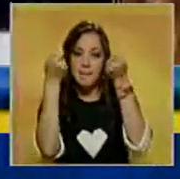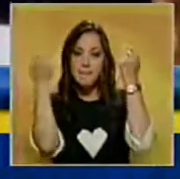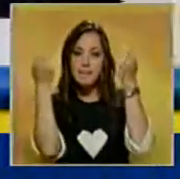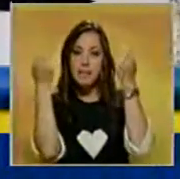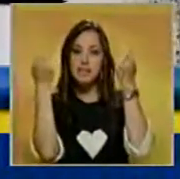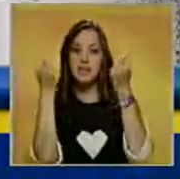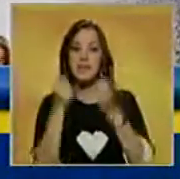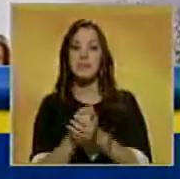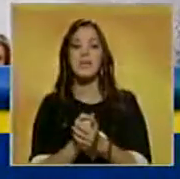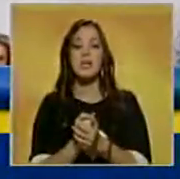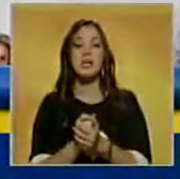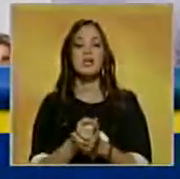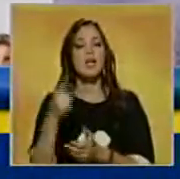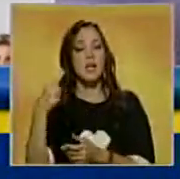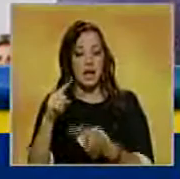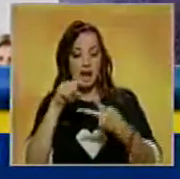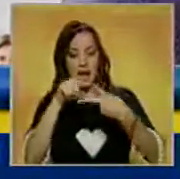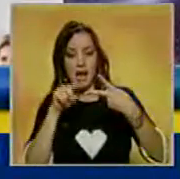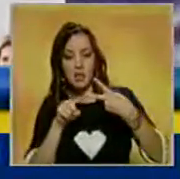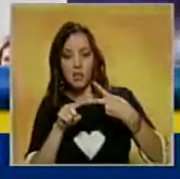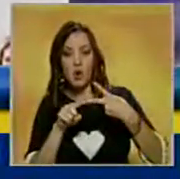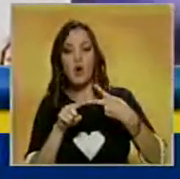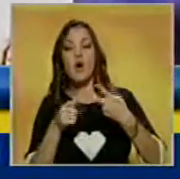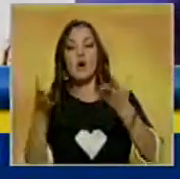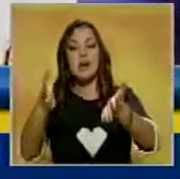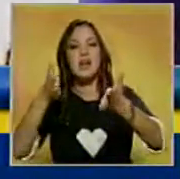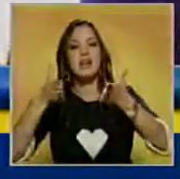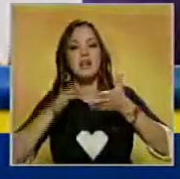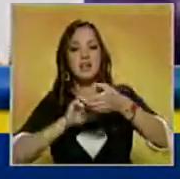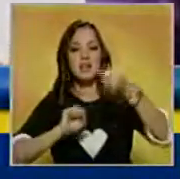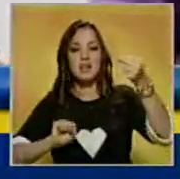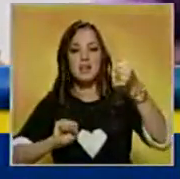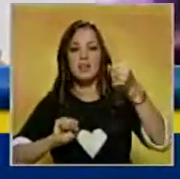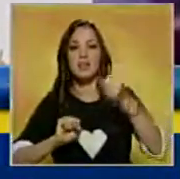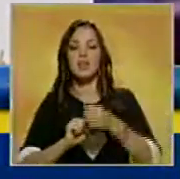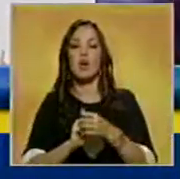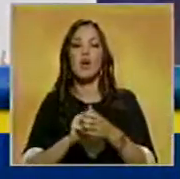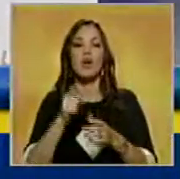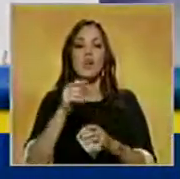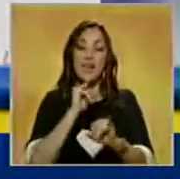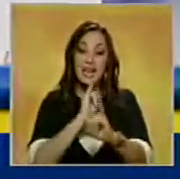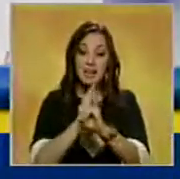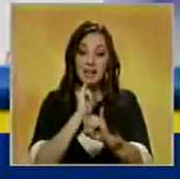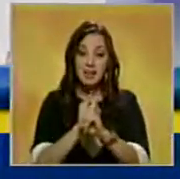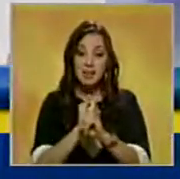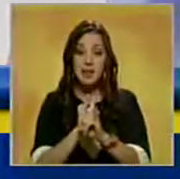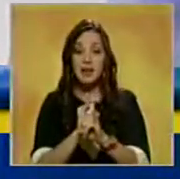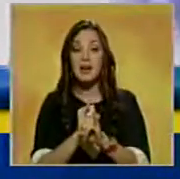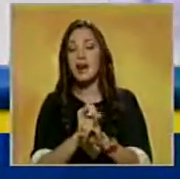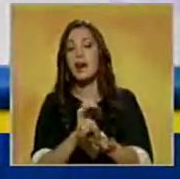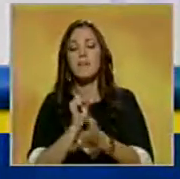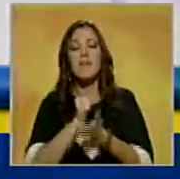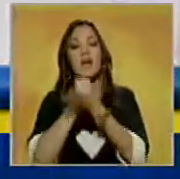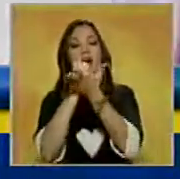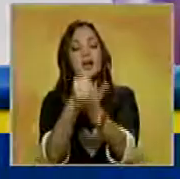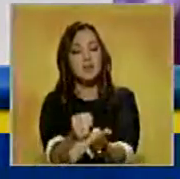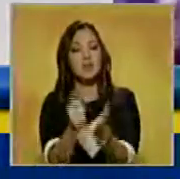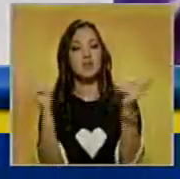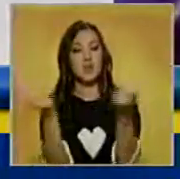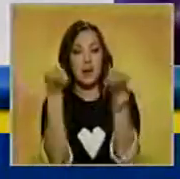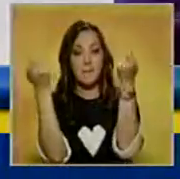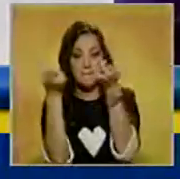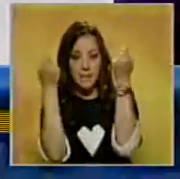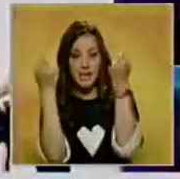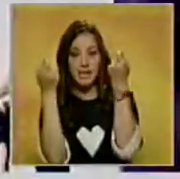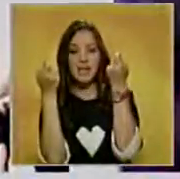cual Yolanda Andrade y ella ganaron el título de Cyber Embajadoras para UNICEF. A esta campaña, que usa el